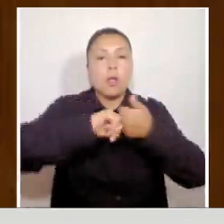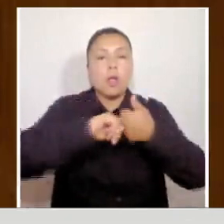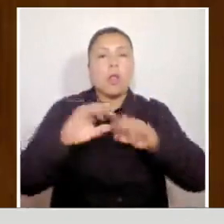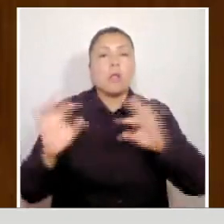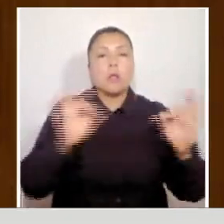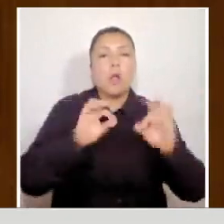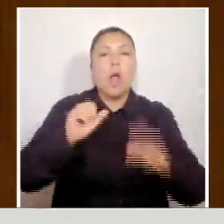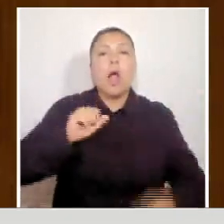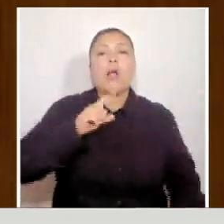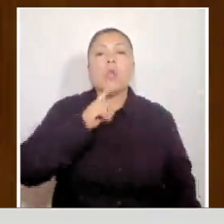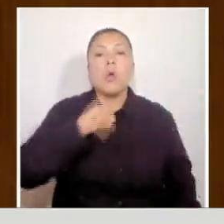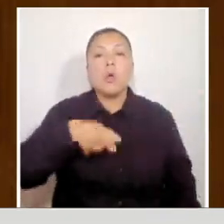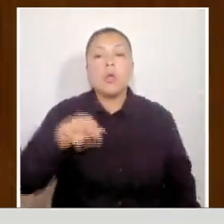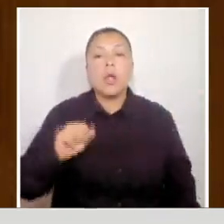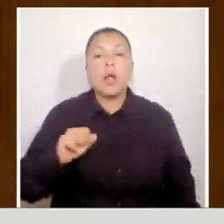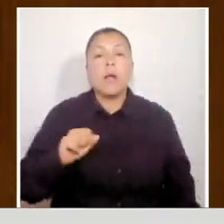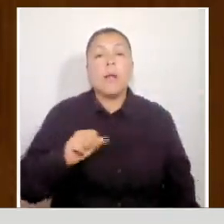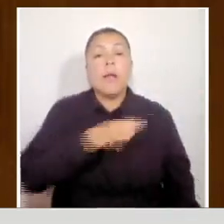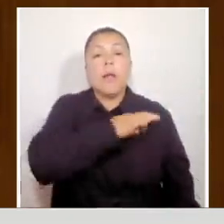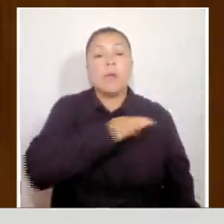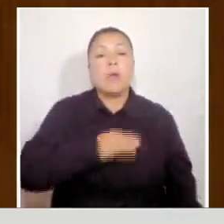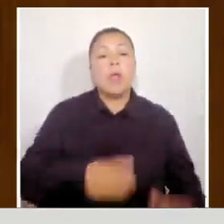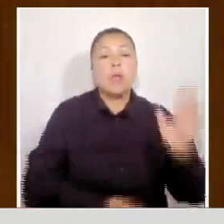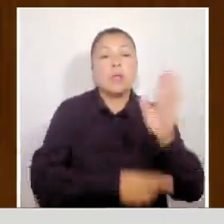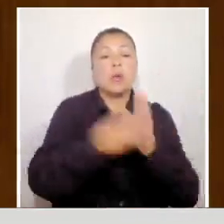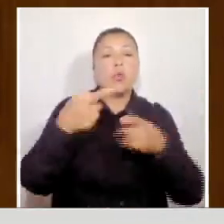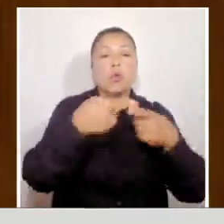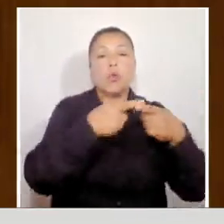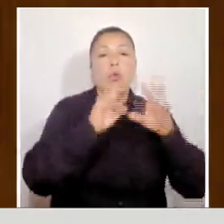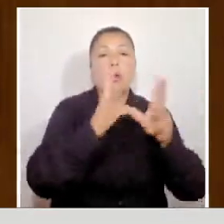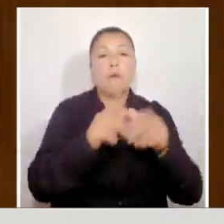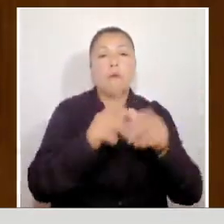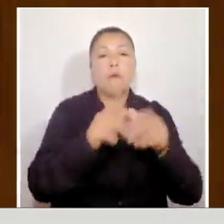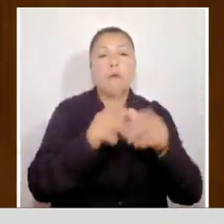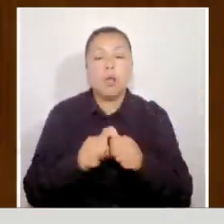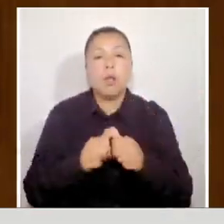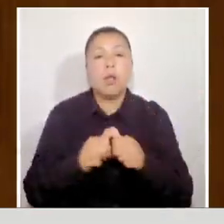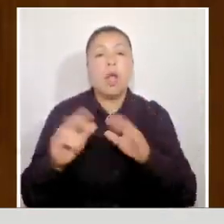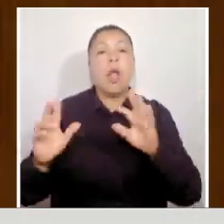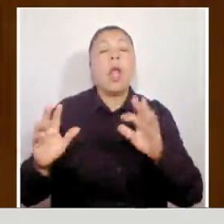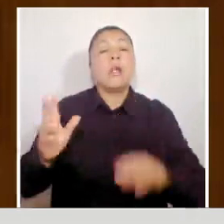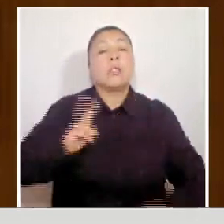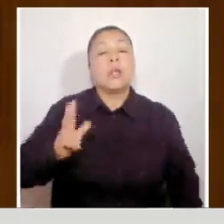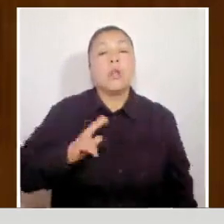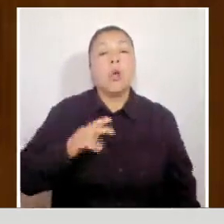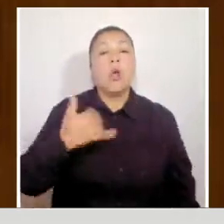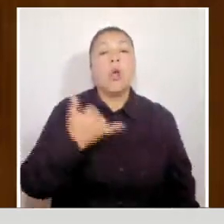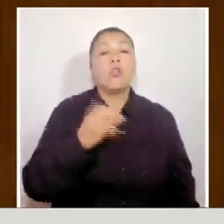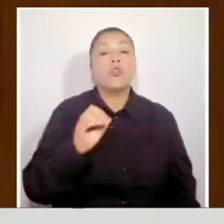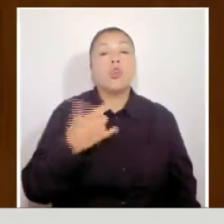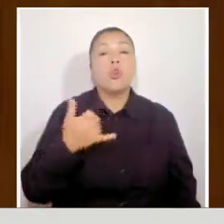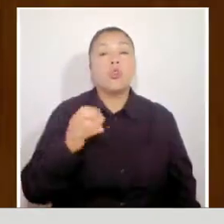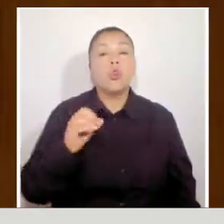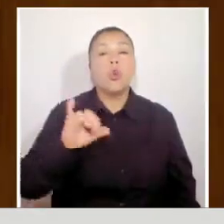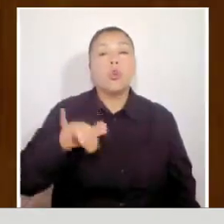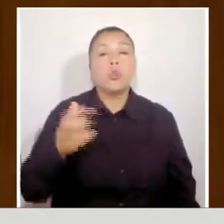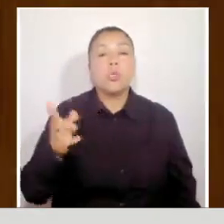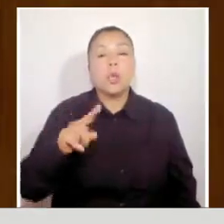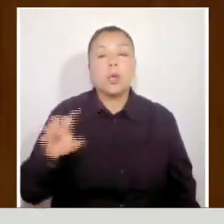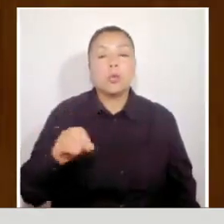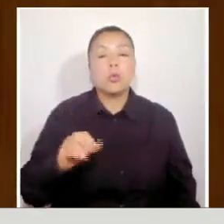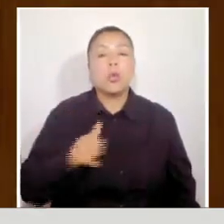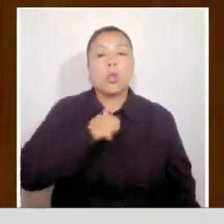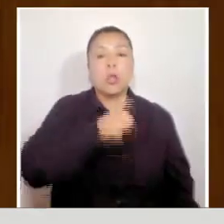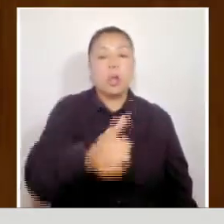Orellana el ministro de desarrollo social y familia Señor georgio Jackson dragu y la directora a